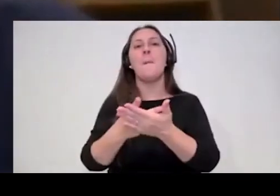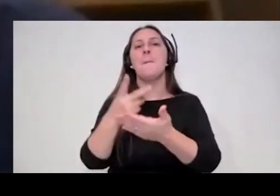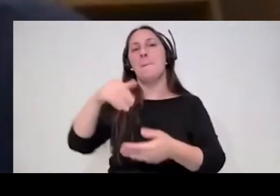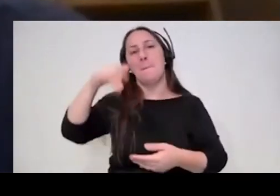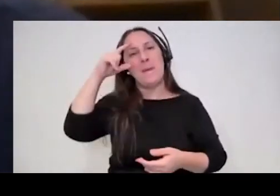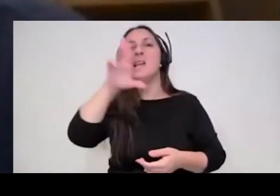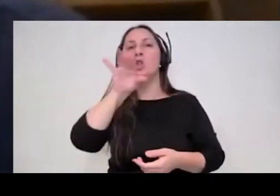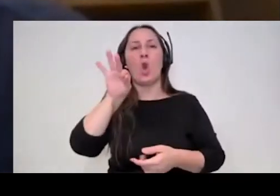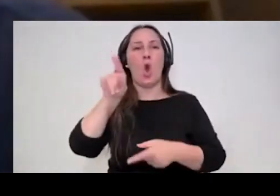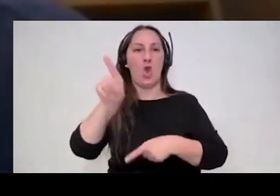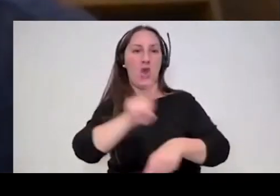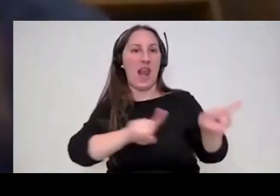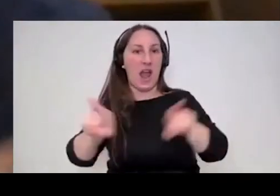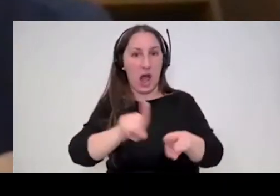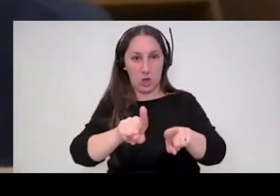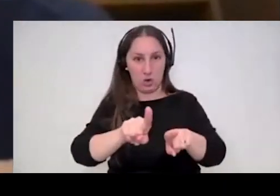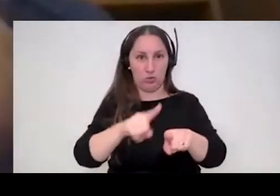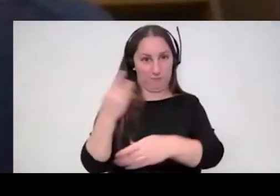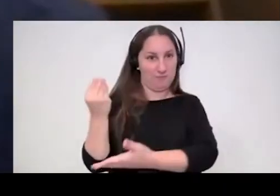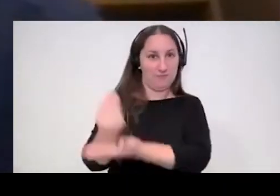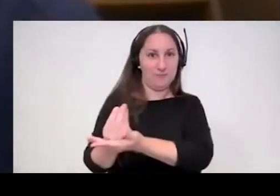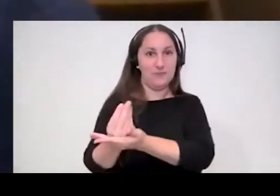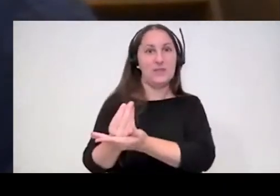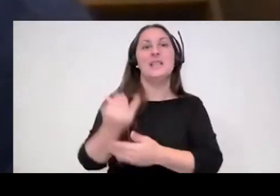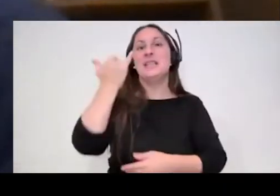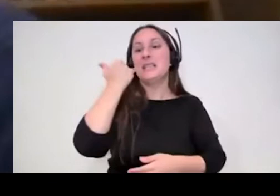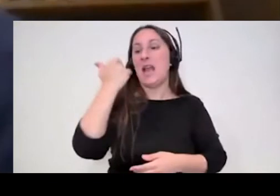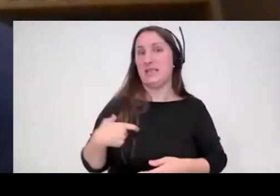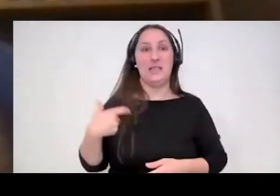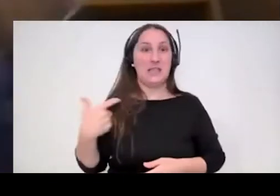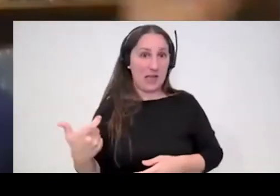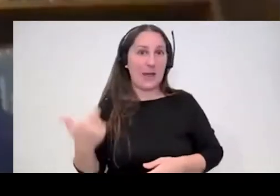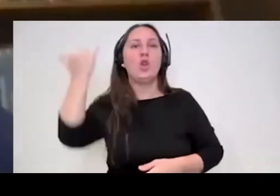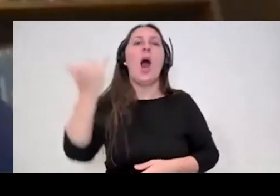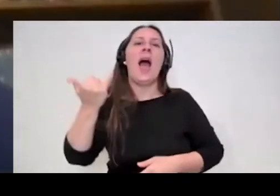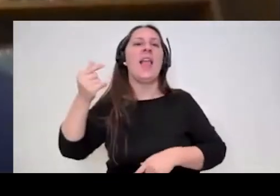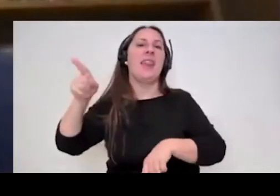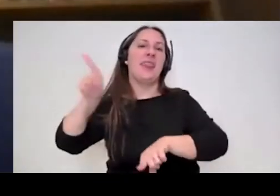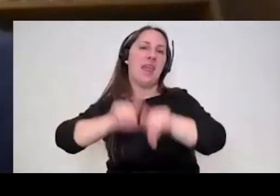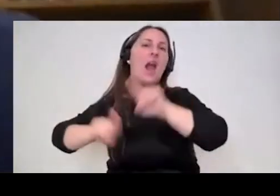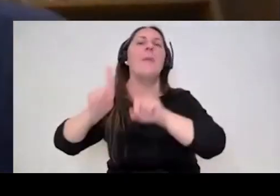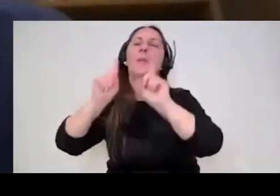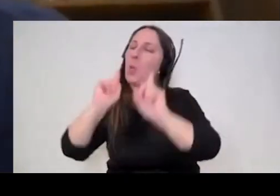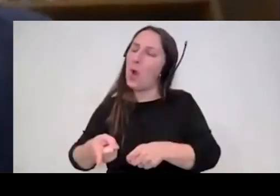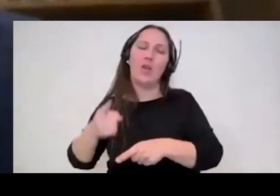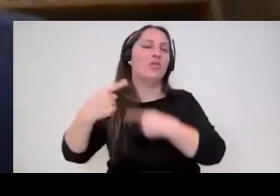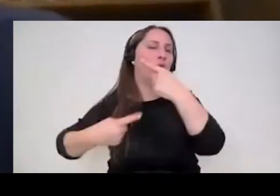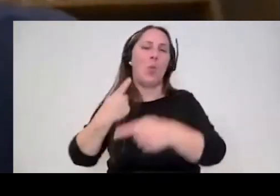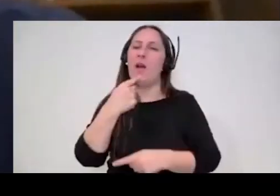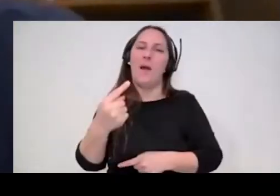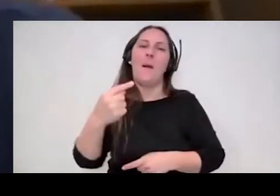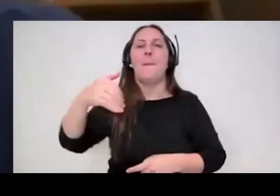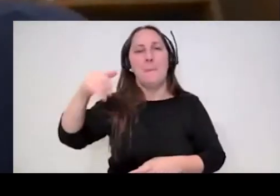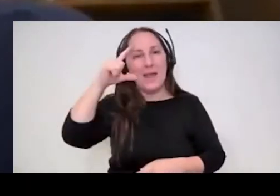más metrodelegados porque si ya es un sindicato habrá delegados, pero bueno, se le sigue diciendo metrodelegados, pero